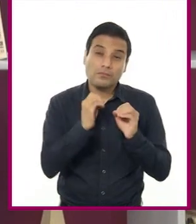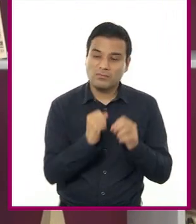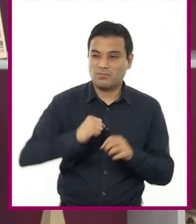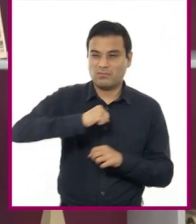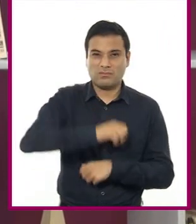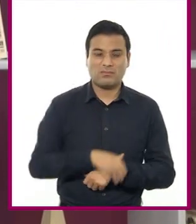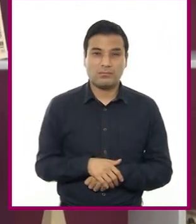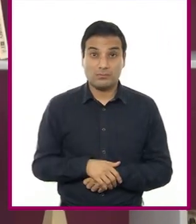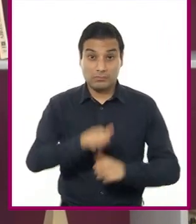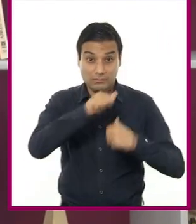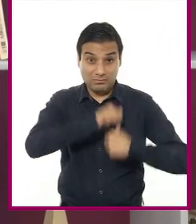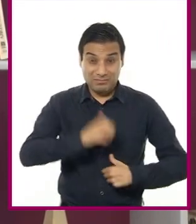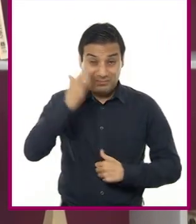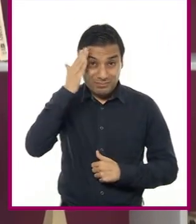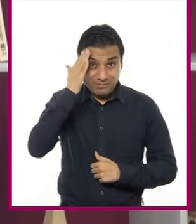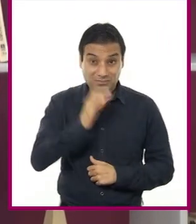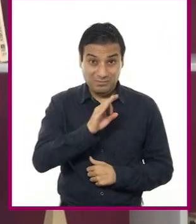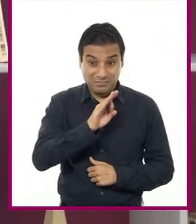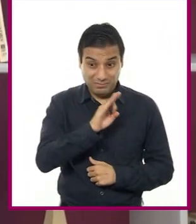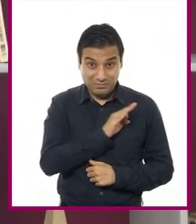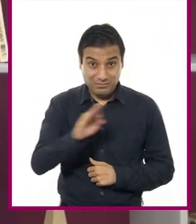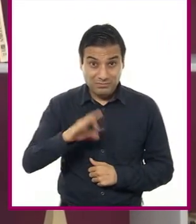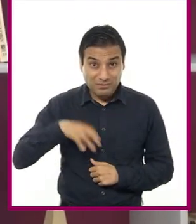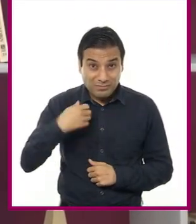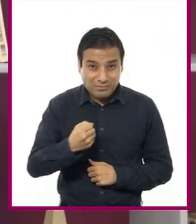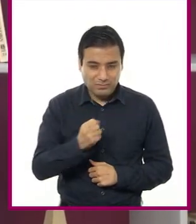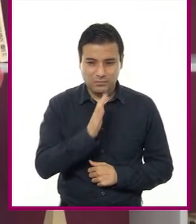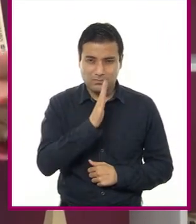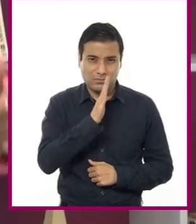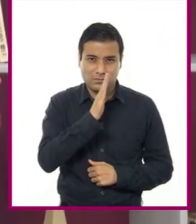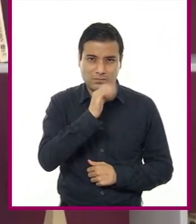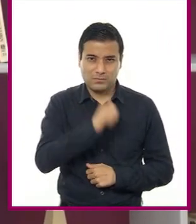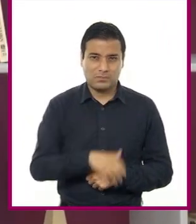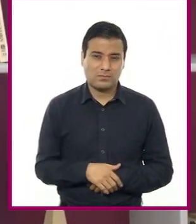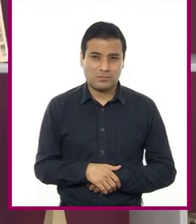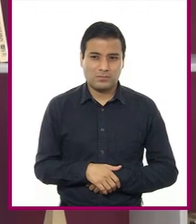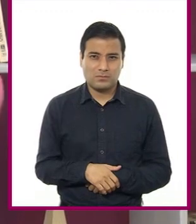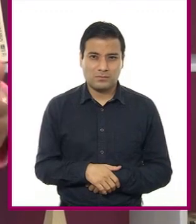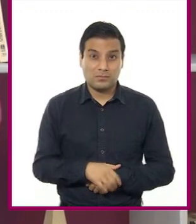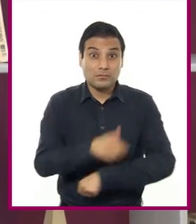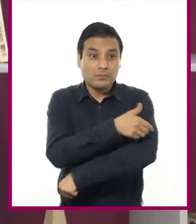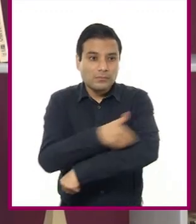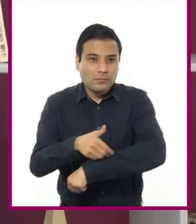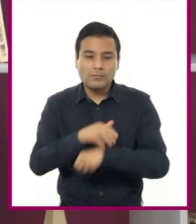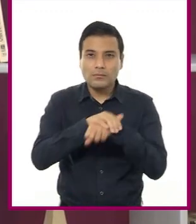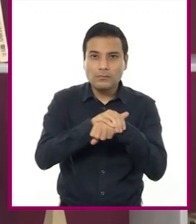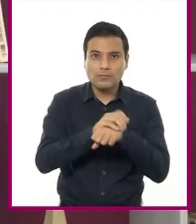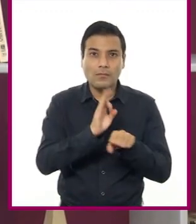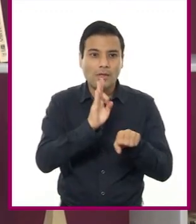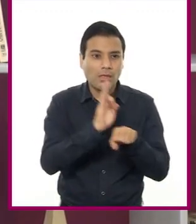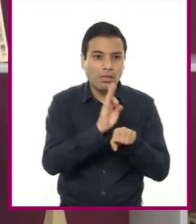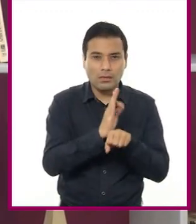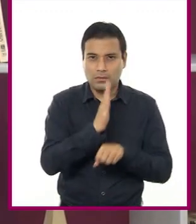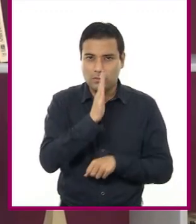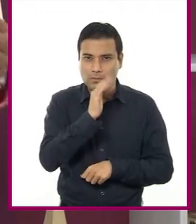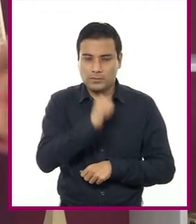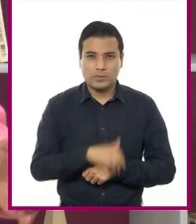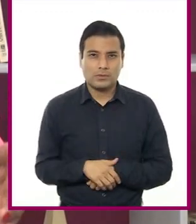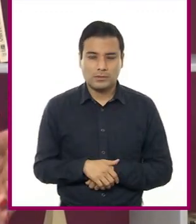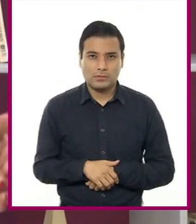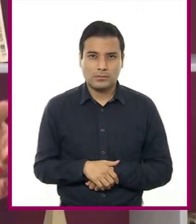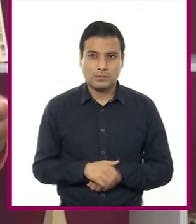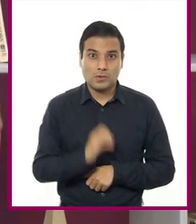debe abusar de su poder en beneficio propio o de sus familiares o amistades, ni ser presa